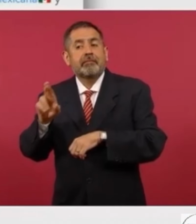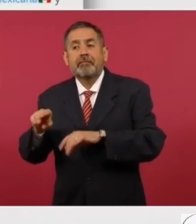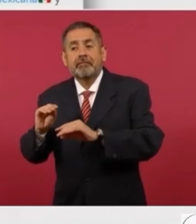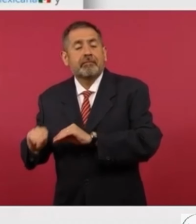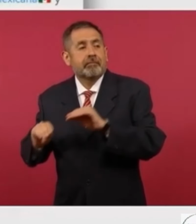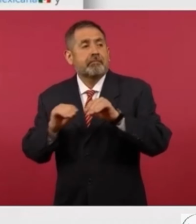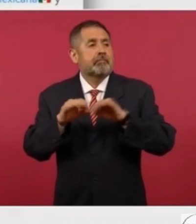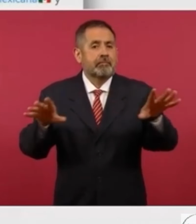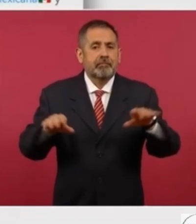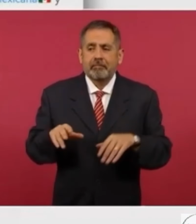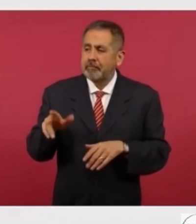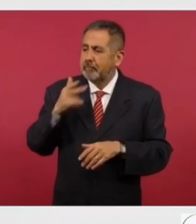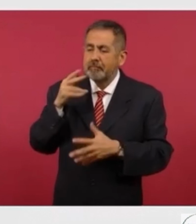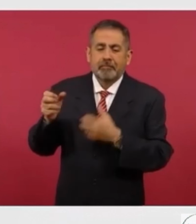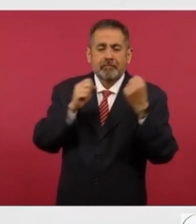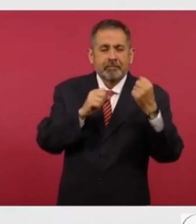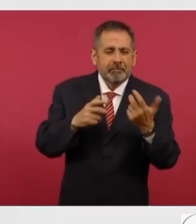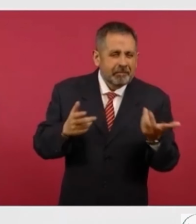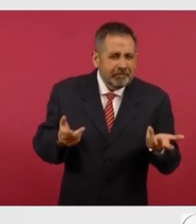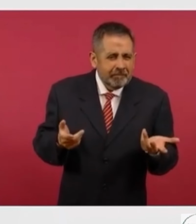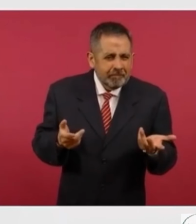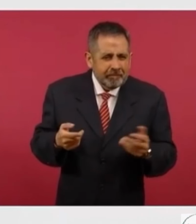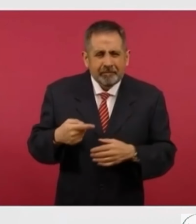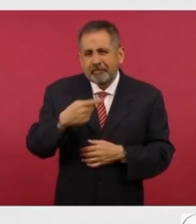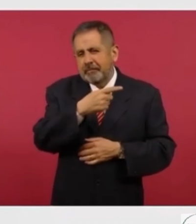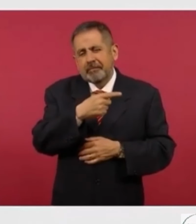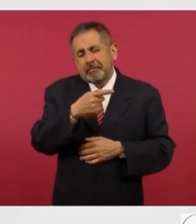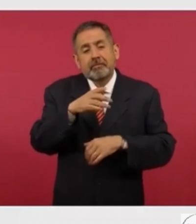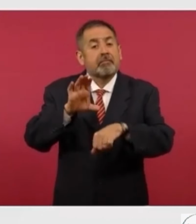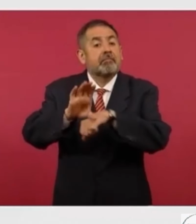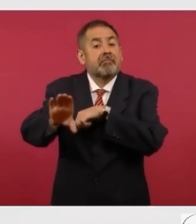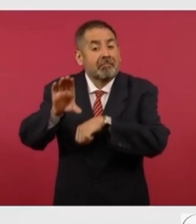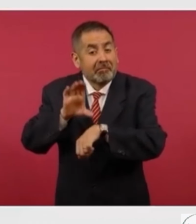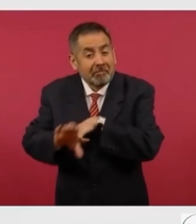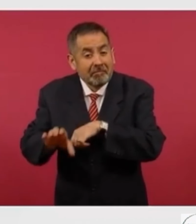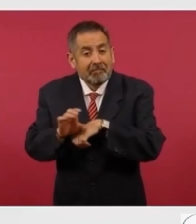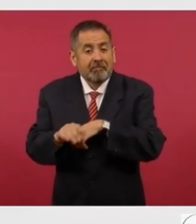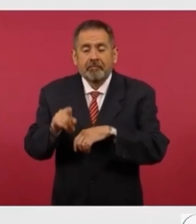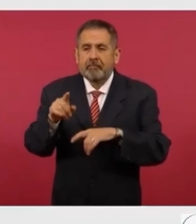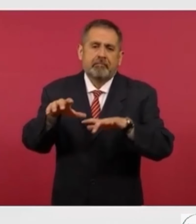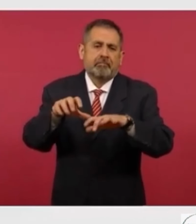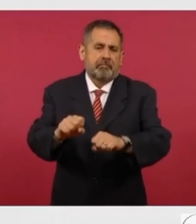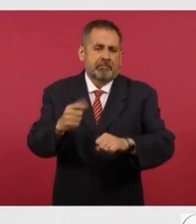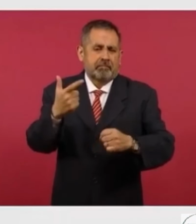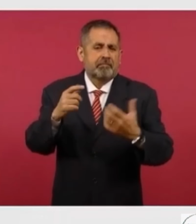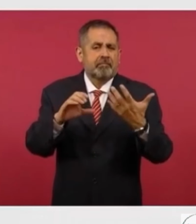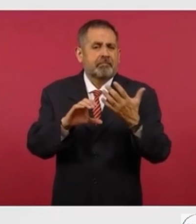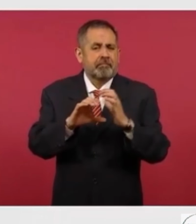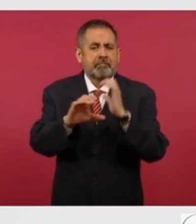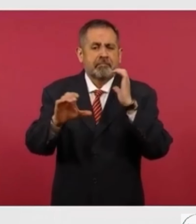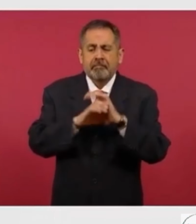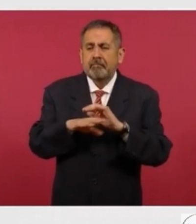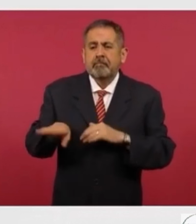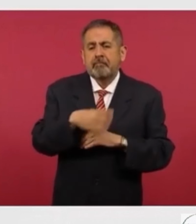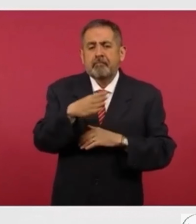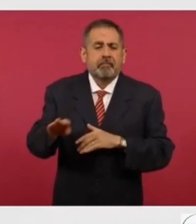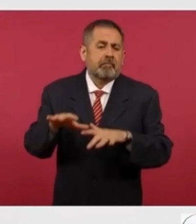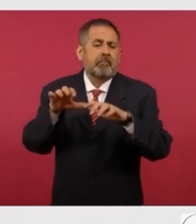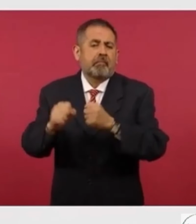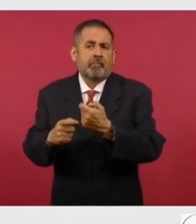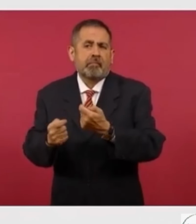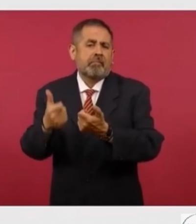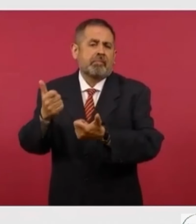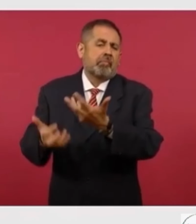trató de un grupo de hombres armados que incendiaron el lunes pasado 7 camiones de carga que circulaban por una de las